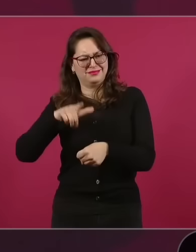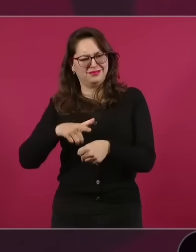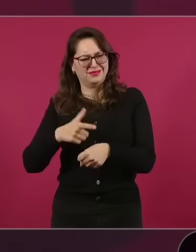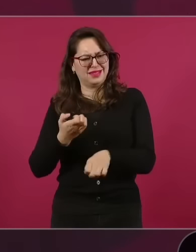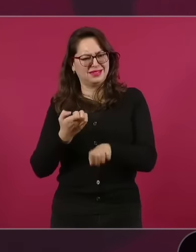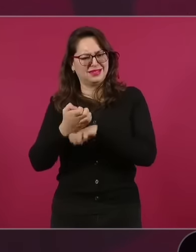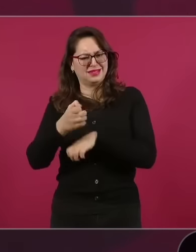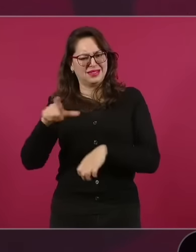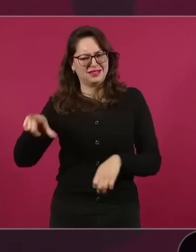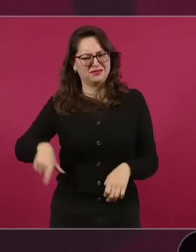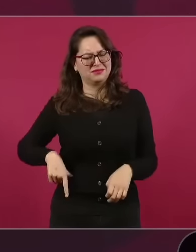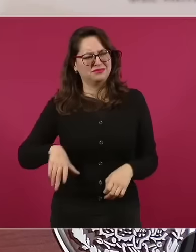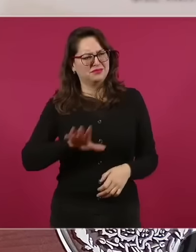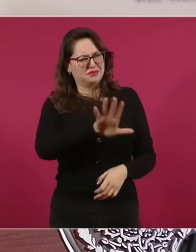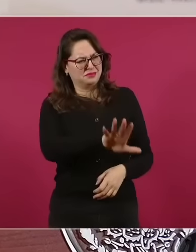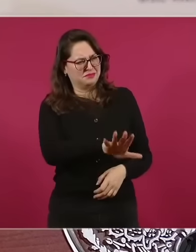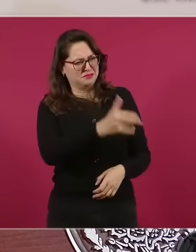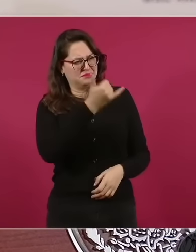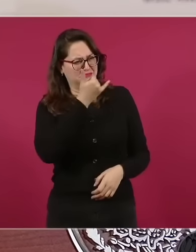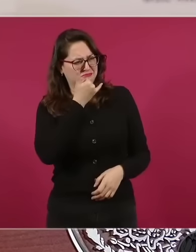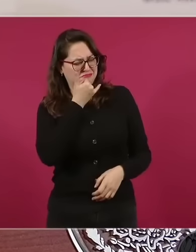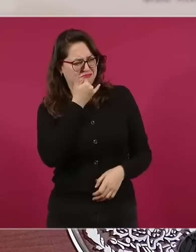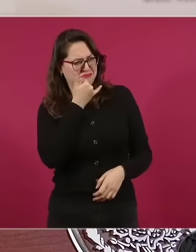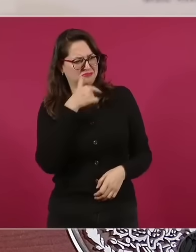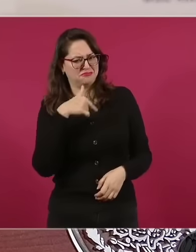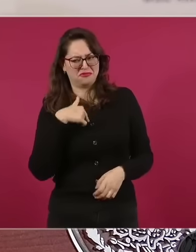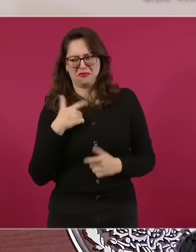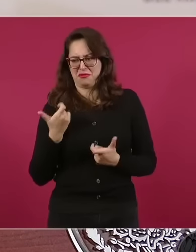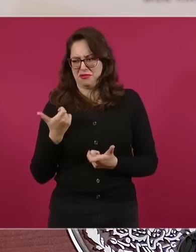de dónde voy a obtener